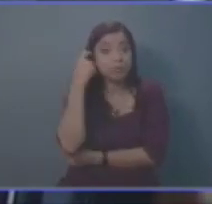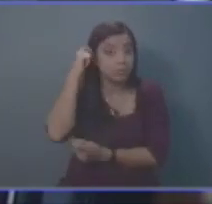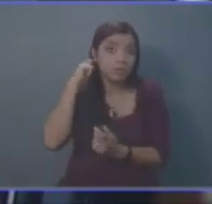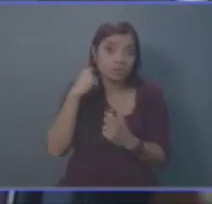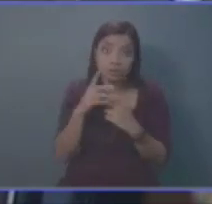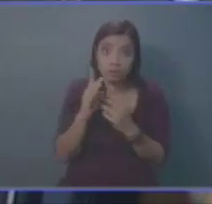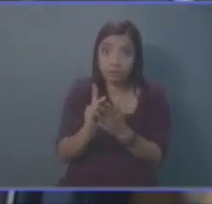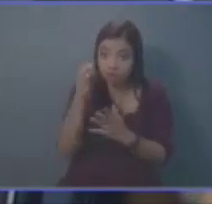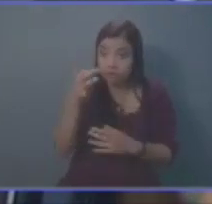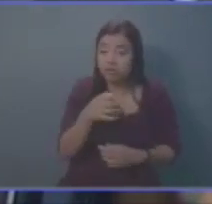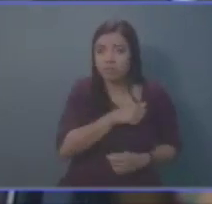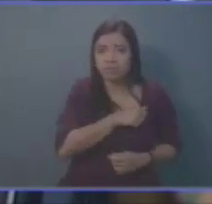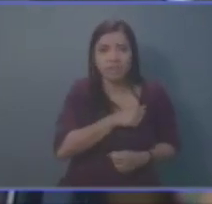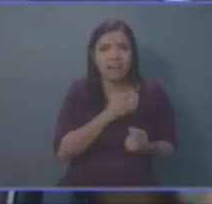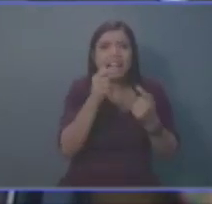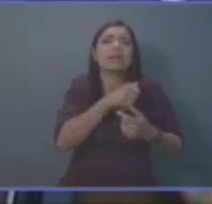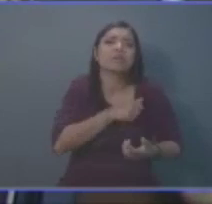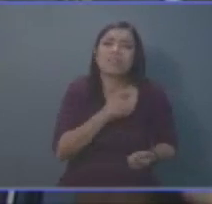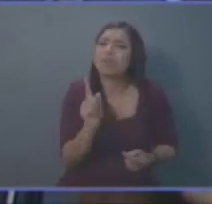responsables,